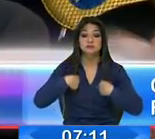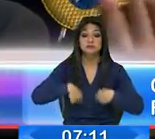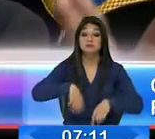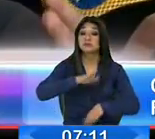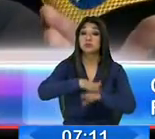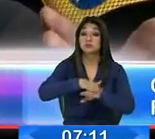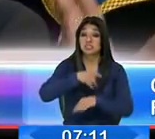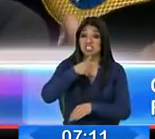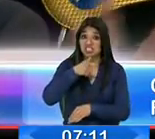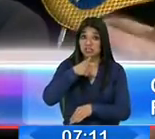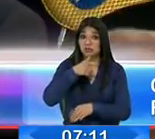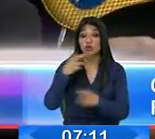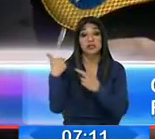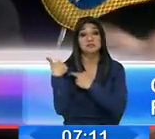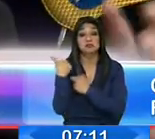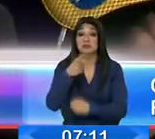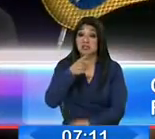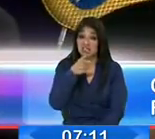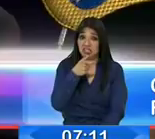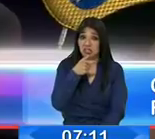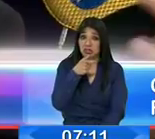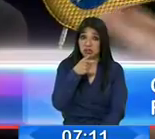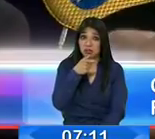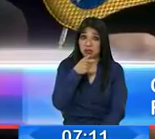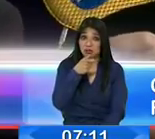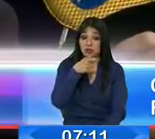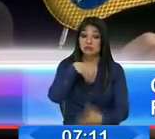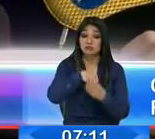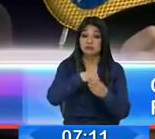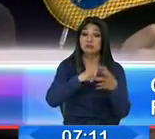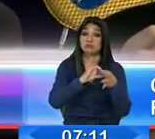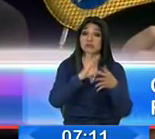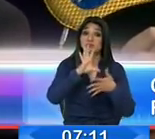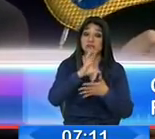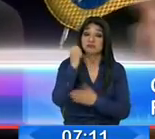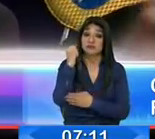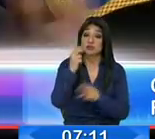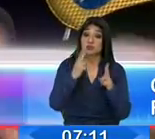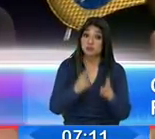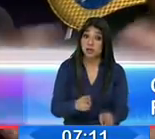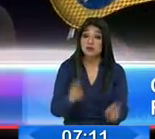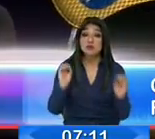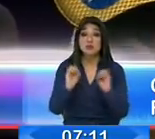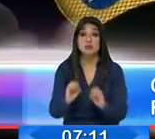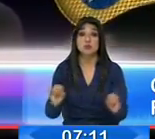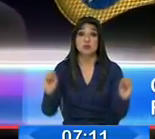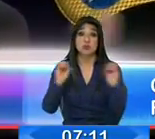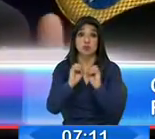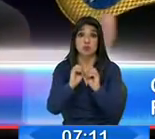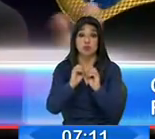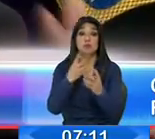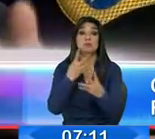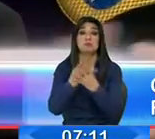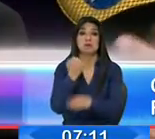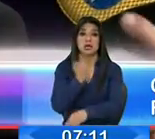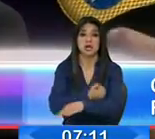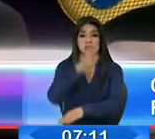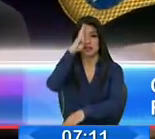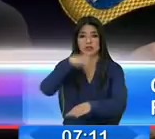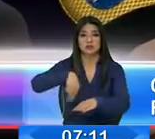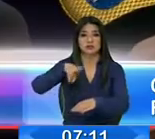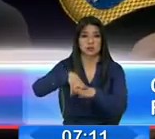responsabilidades tanto dentro del sistema interamericano de derechos humanos como dentro del sistema penal nacional o sistema